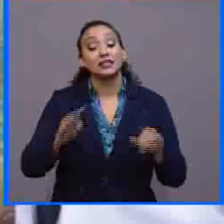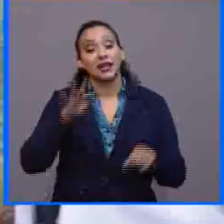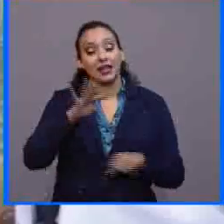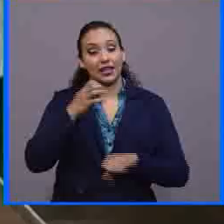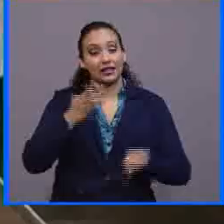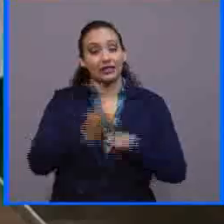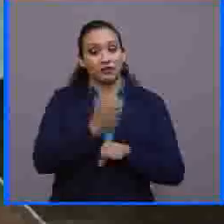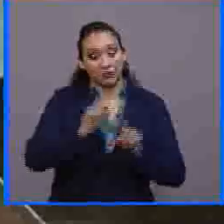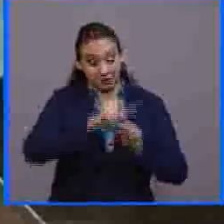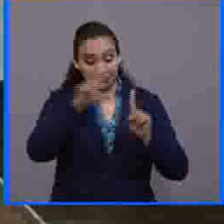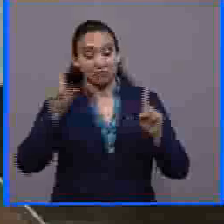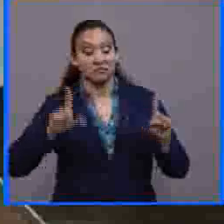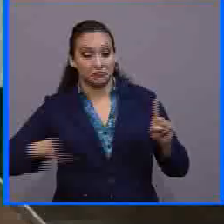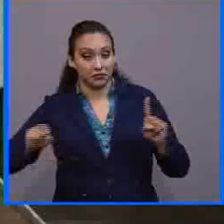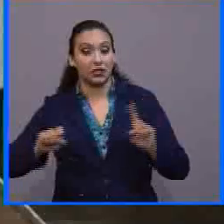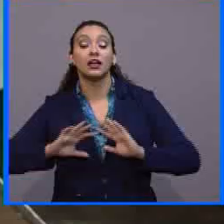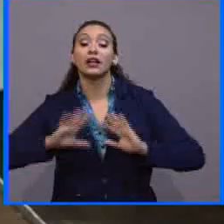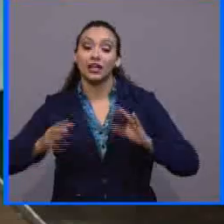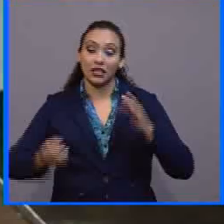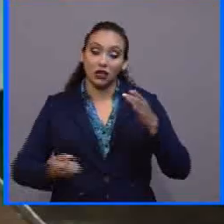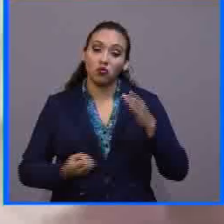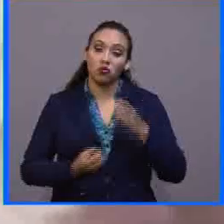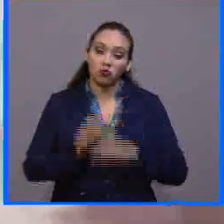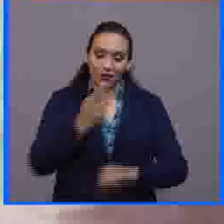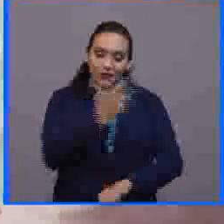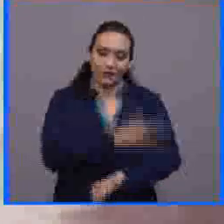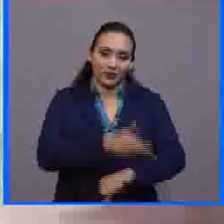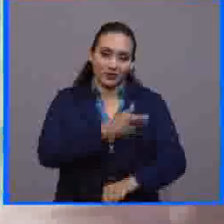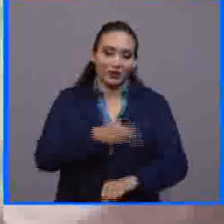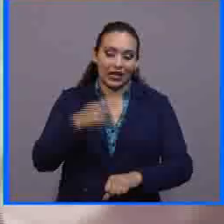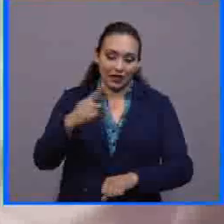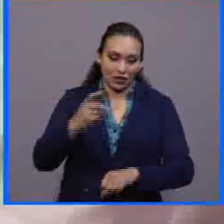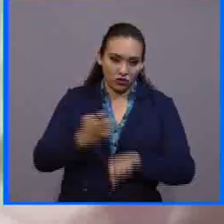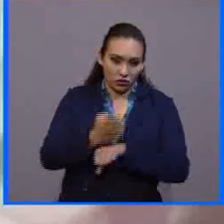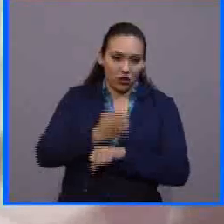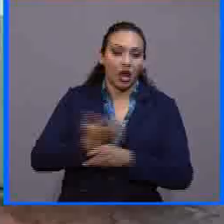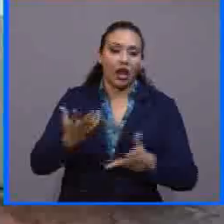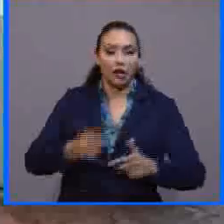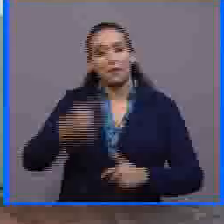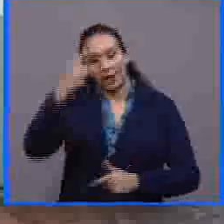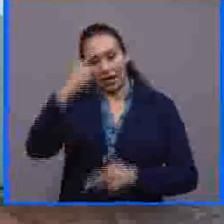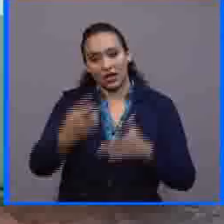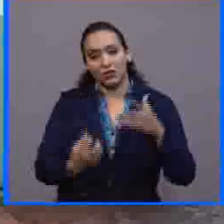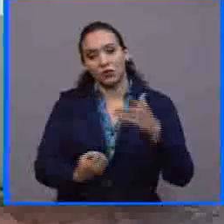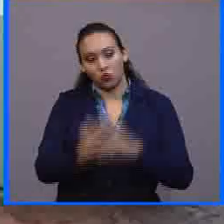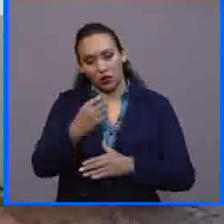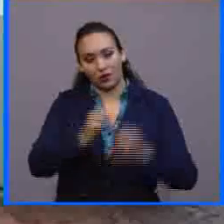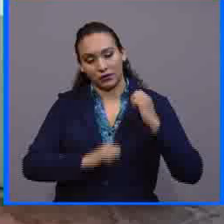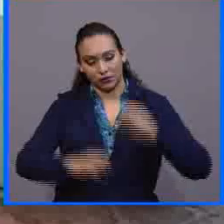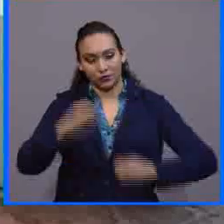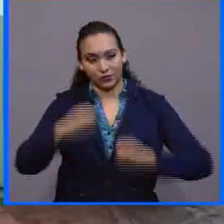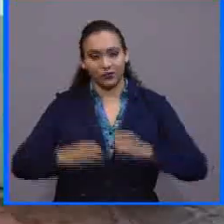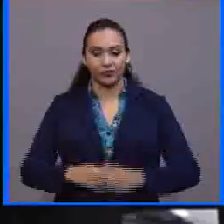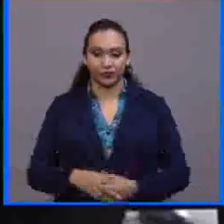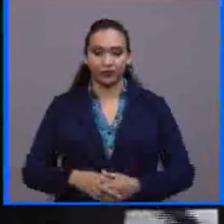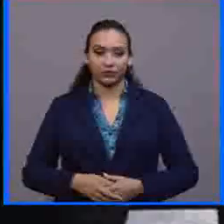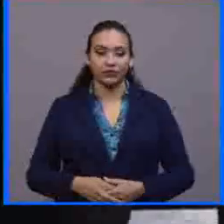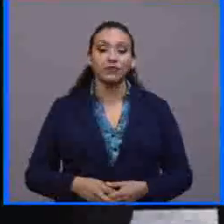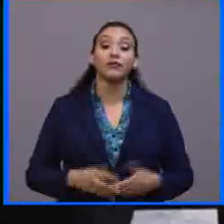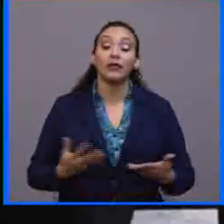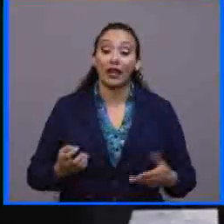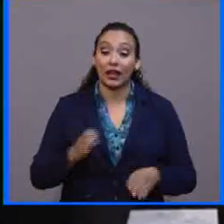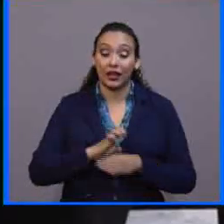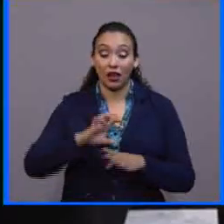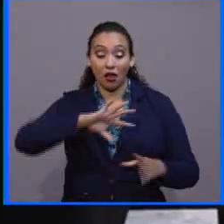19 entidades las que realizarán procesos electorales locales justamente para renovar a sus poderes judiciales, por lo que en